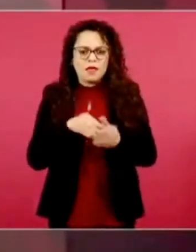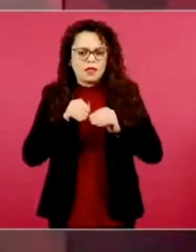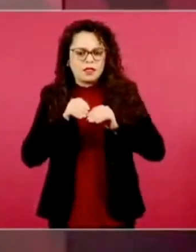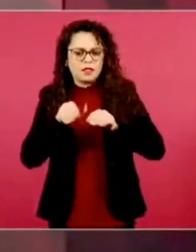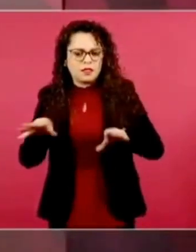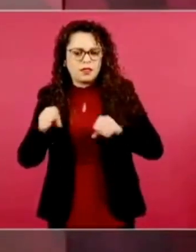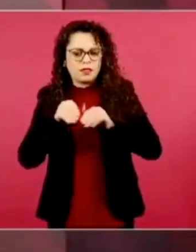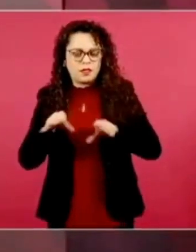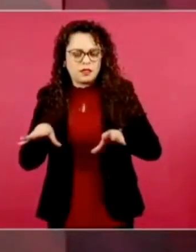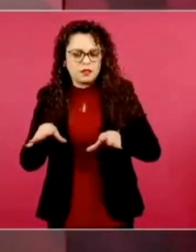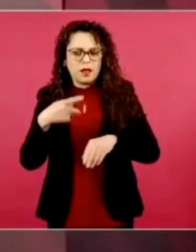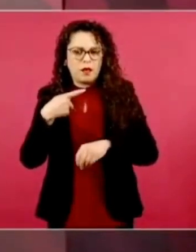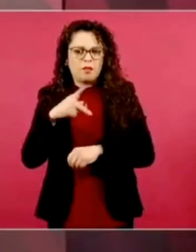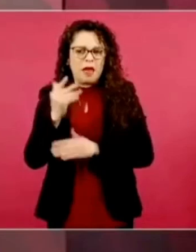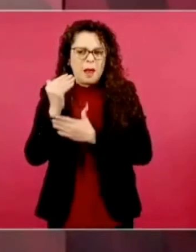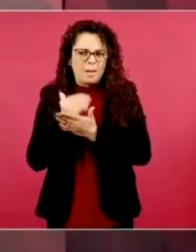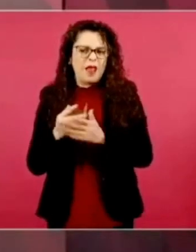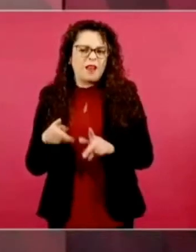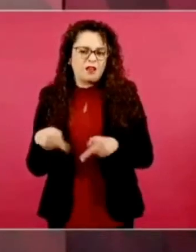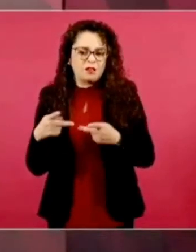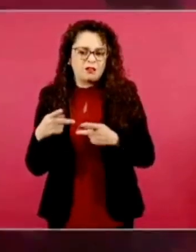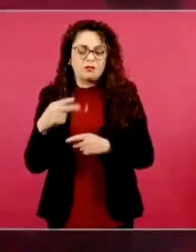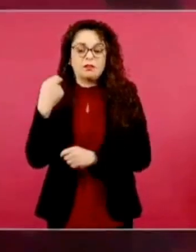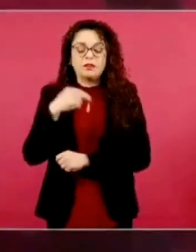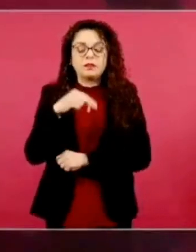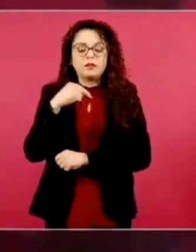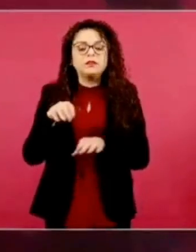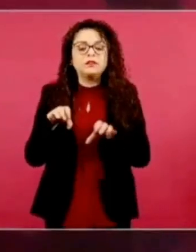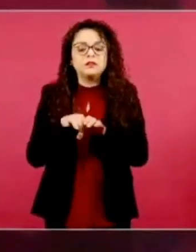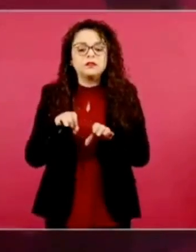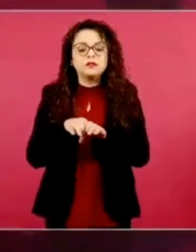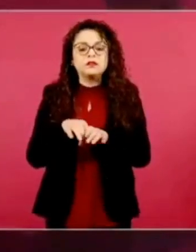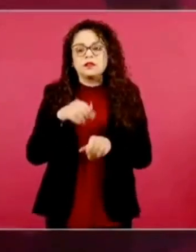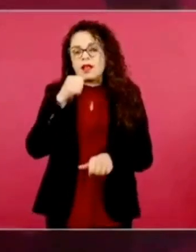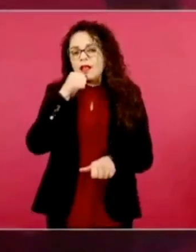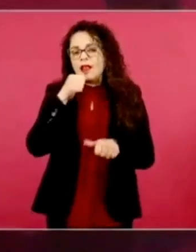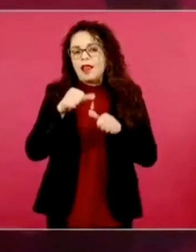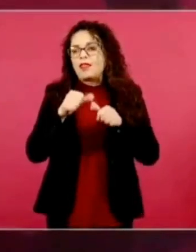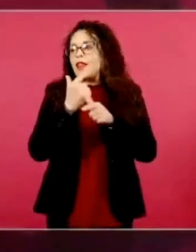venida menos, que se llama Letras Libres,